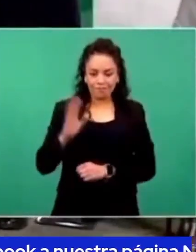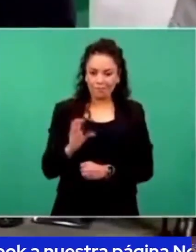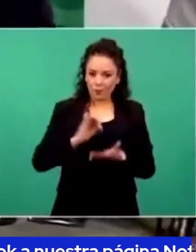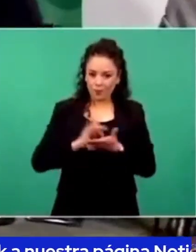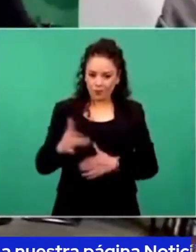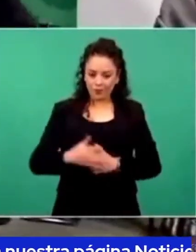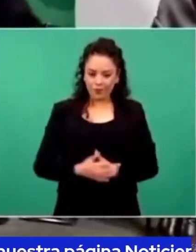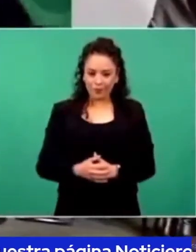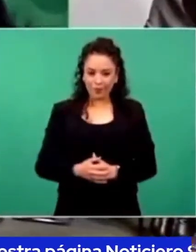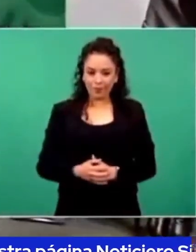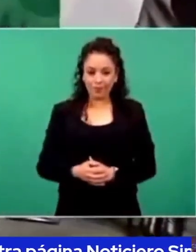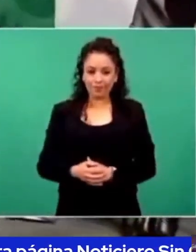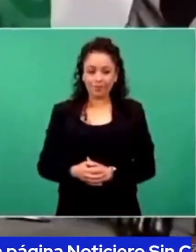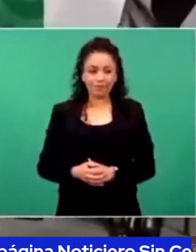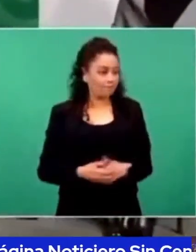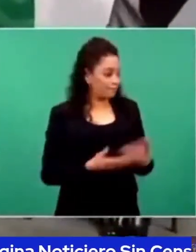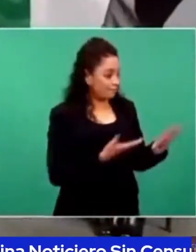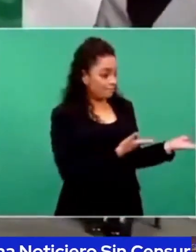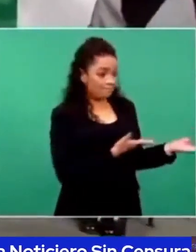Adelante.